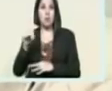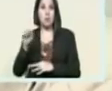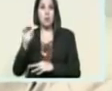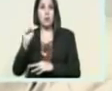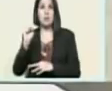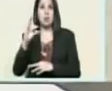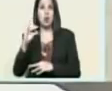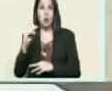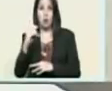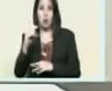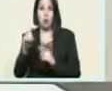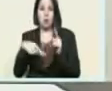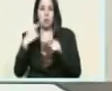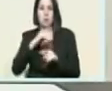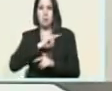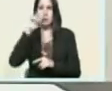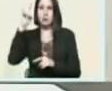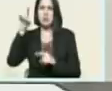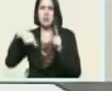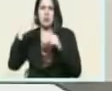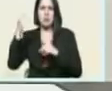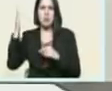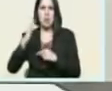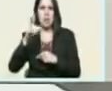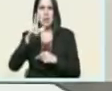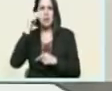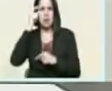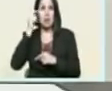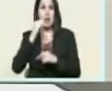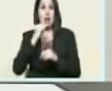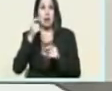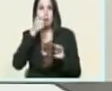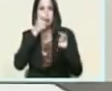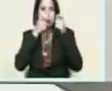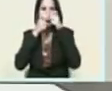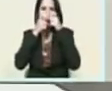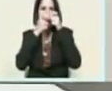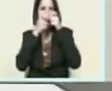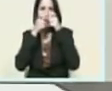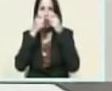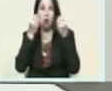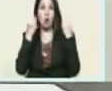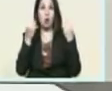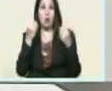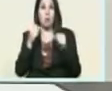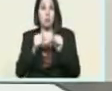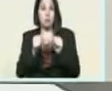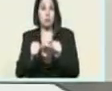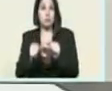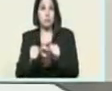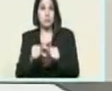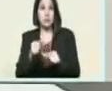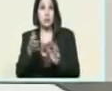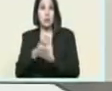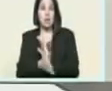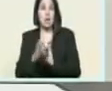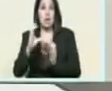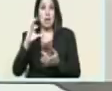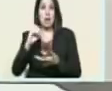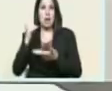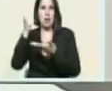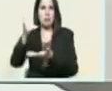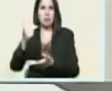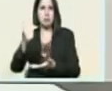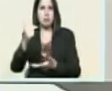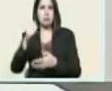va haciéndole seguimiento a todo. Vamos a hacerle seguimiento a precisamente con los CLAP, los